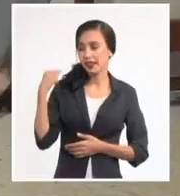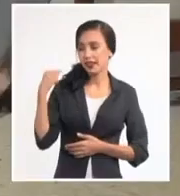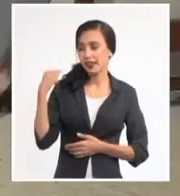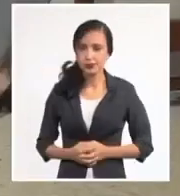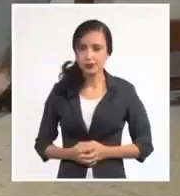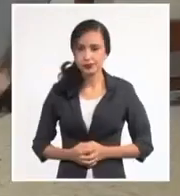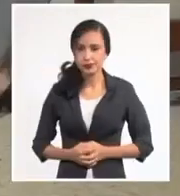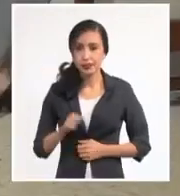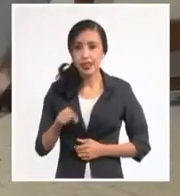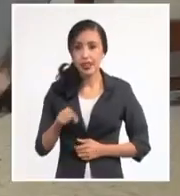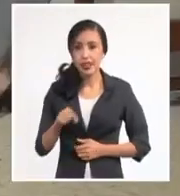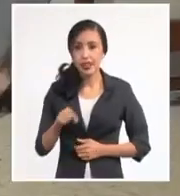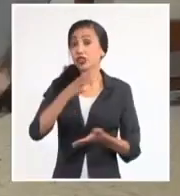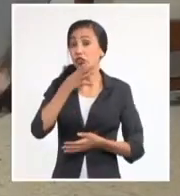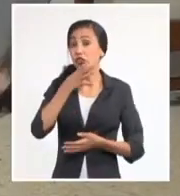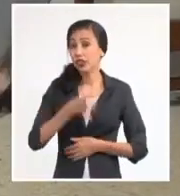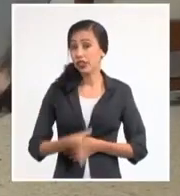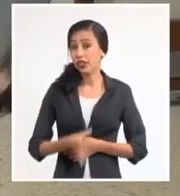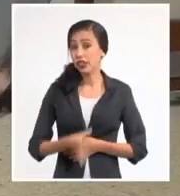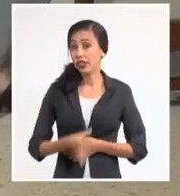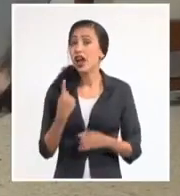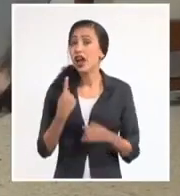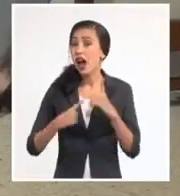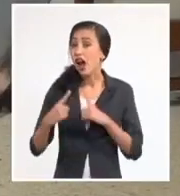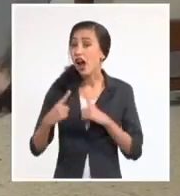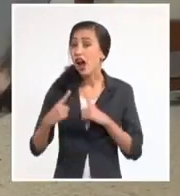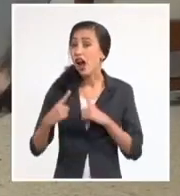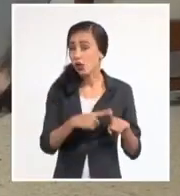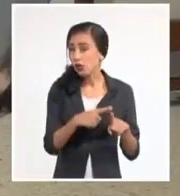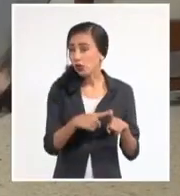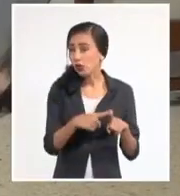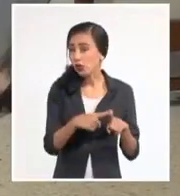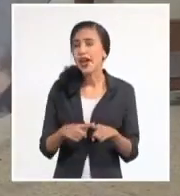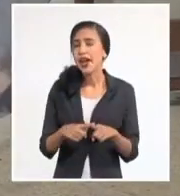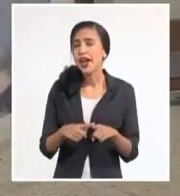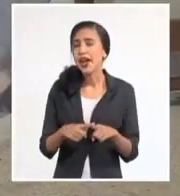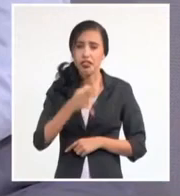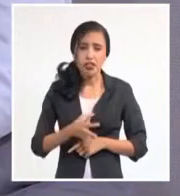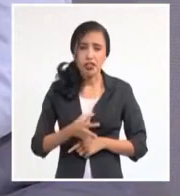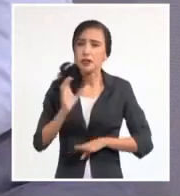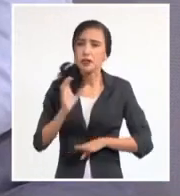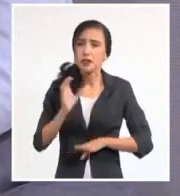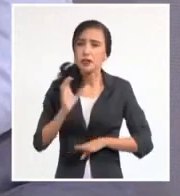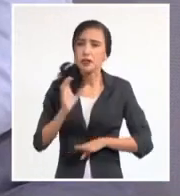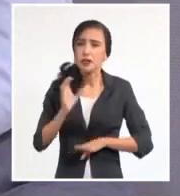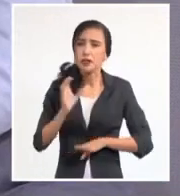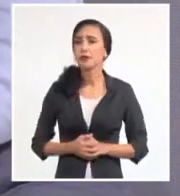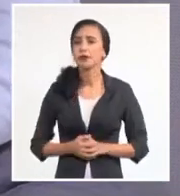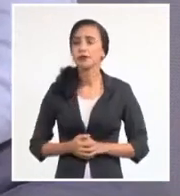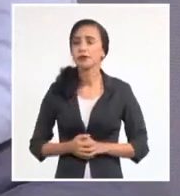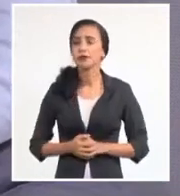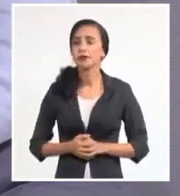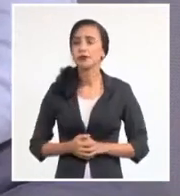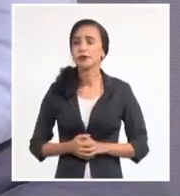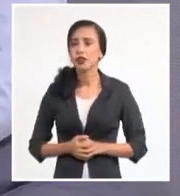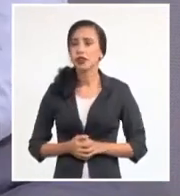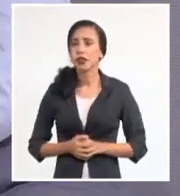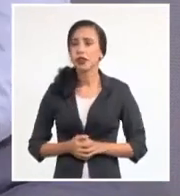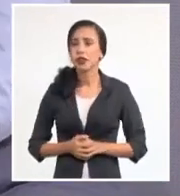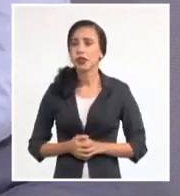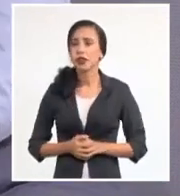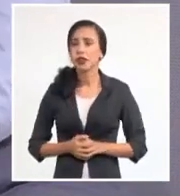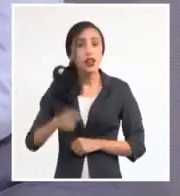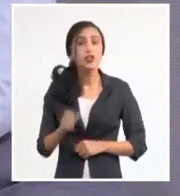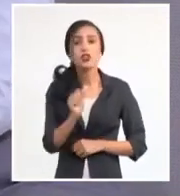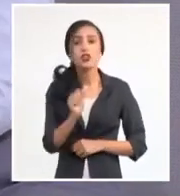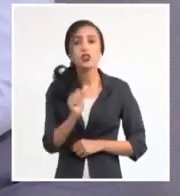centro se conjugan cualidades que Fidel defendía tanto, como la belleza, que también siempre hablamos de esto, es un derecho del socialismo,